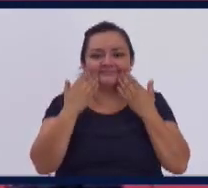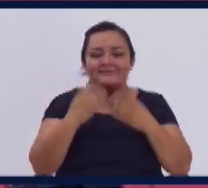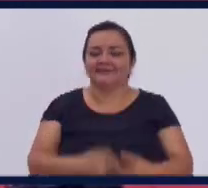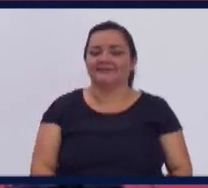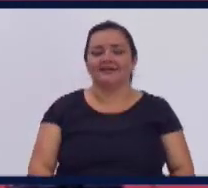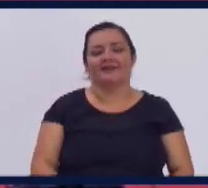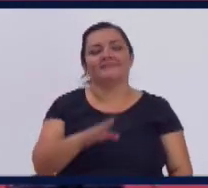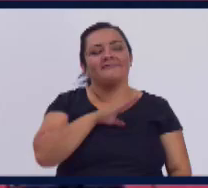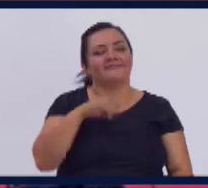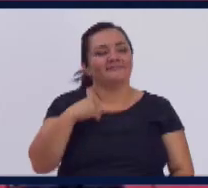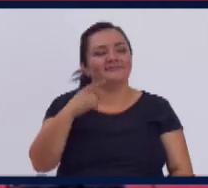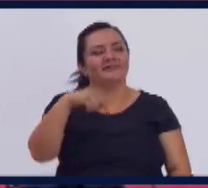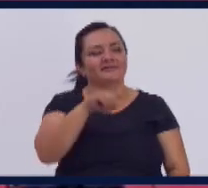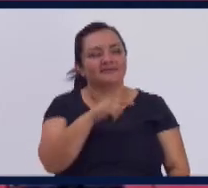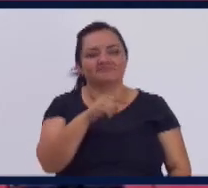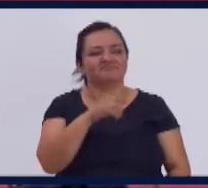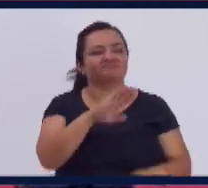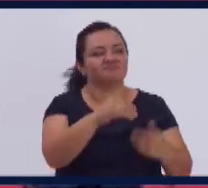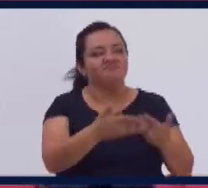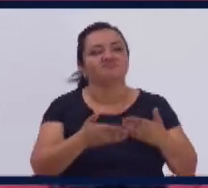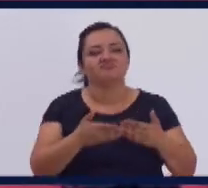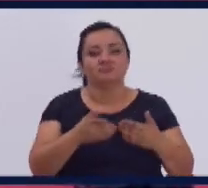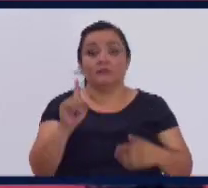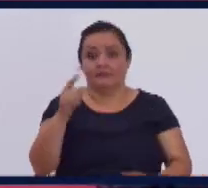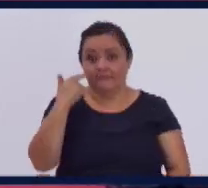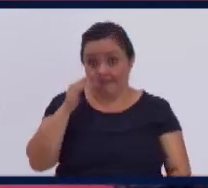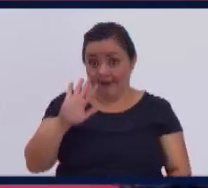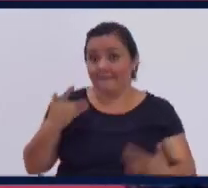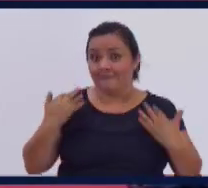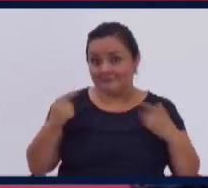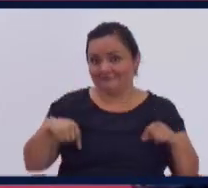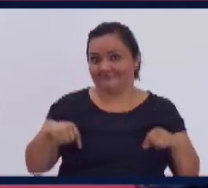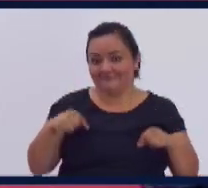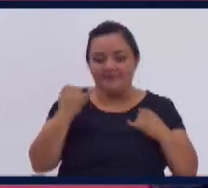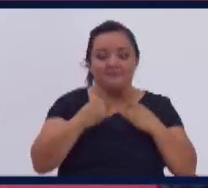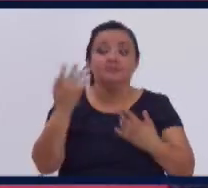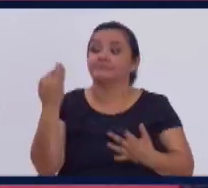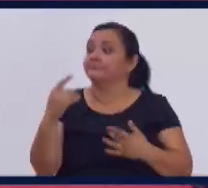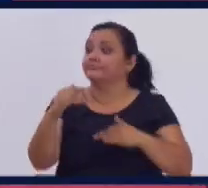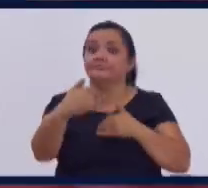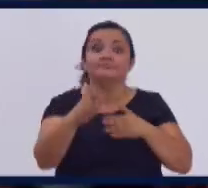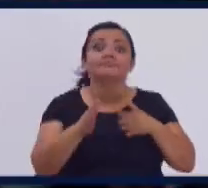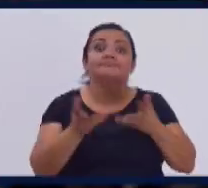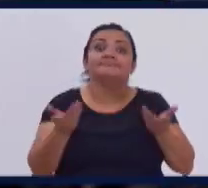mi familia fulano, sutano y perencejo no me dieron regalo. Por cierto, voy a estar esperando al terminar el gol.